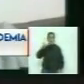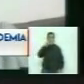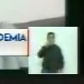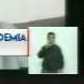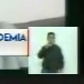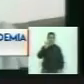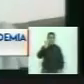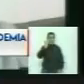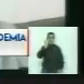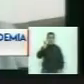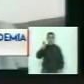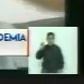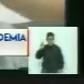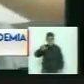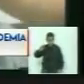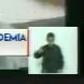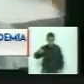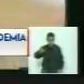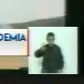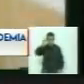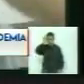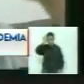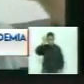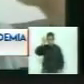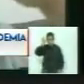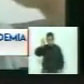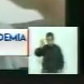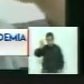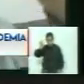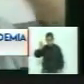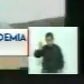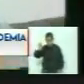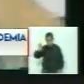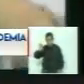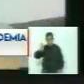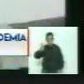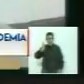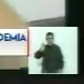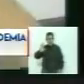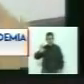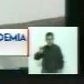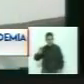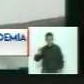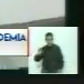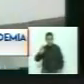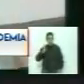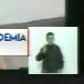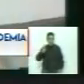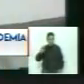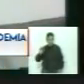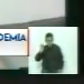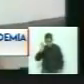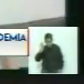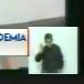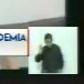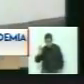700 casos, luego han seguido bajando 700, 600, 500. Sin embargo, se